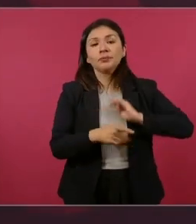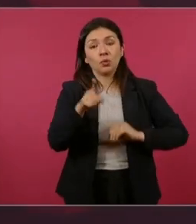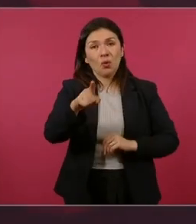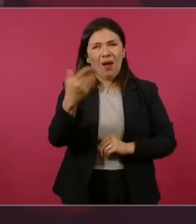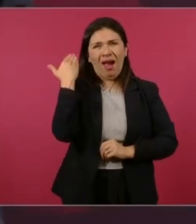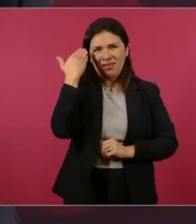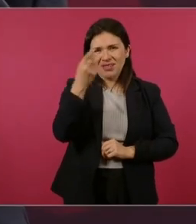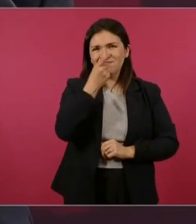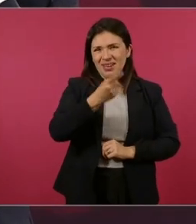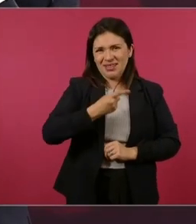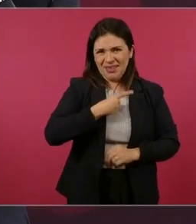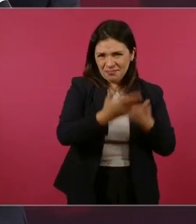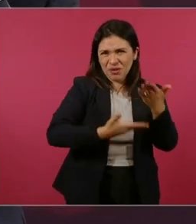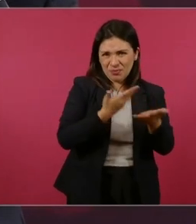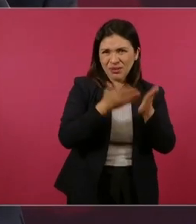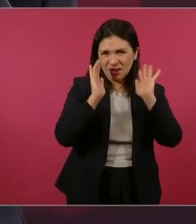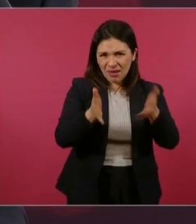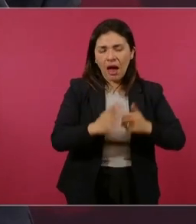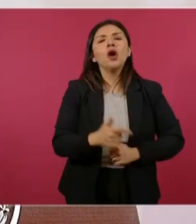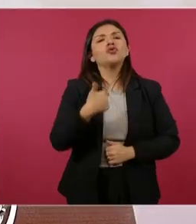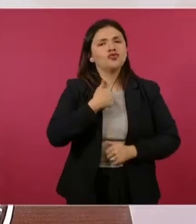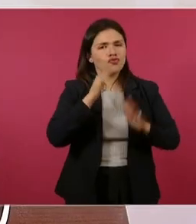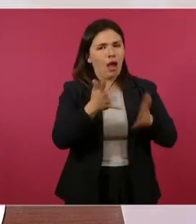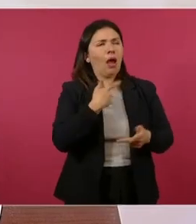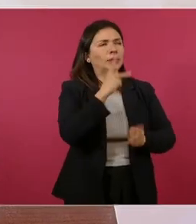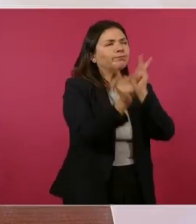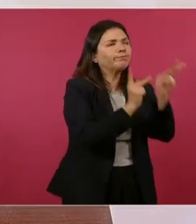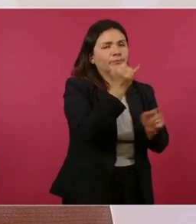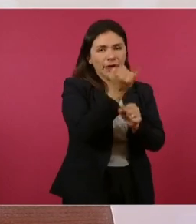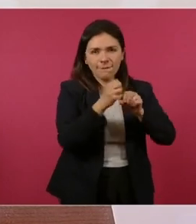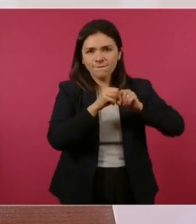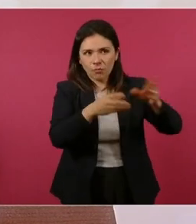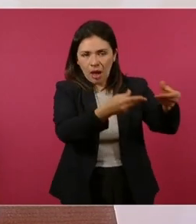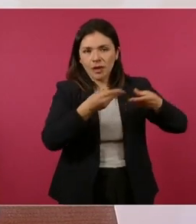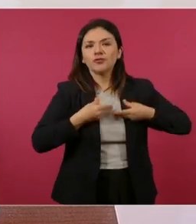planteaste la vez pasada, ya tengo información.